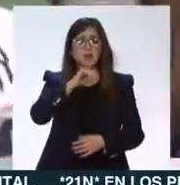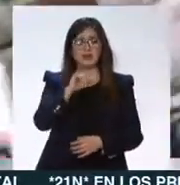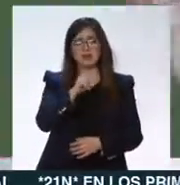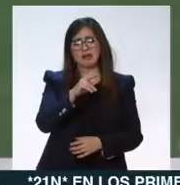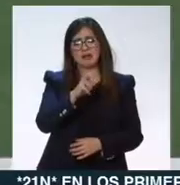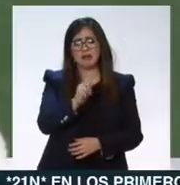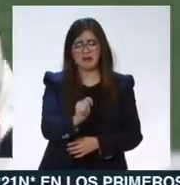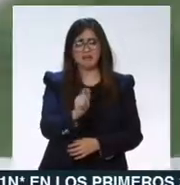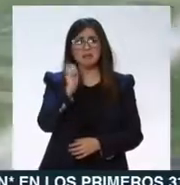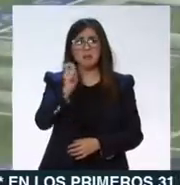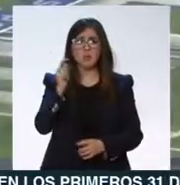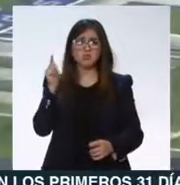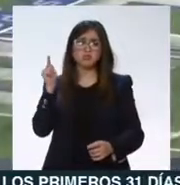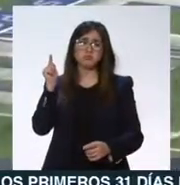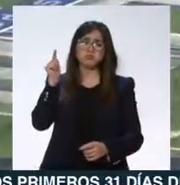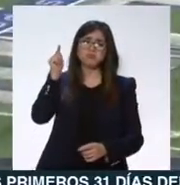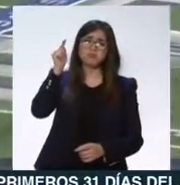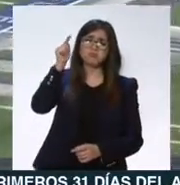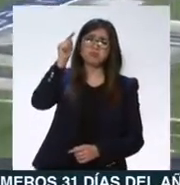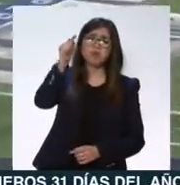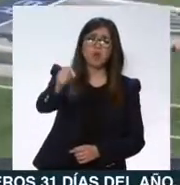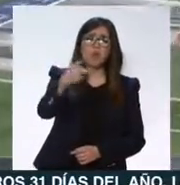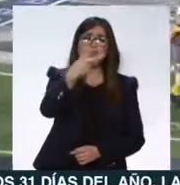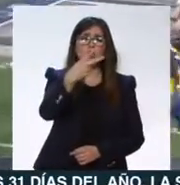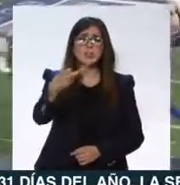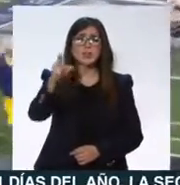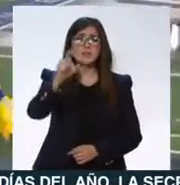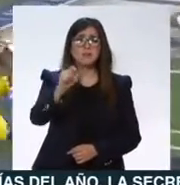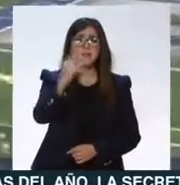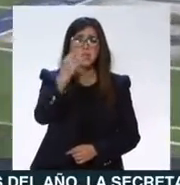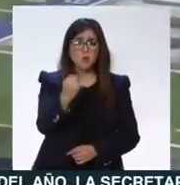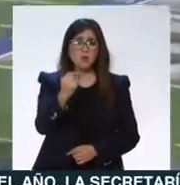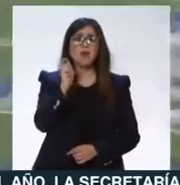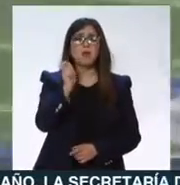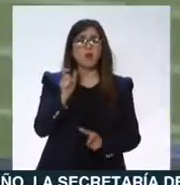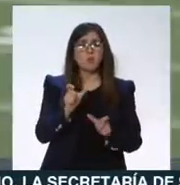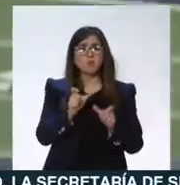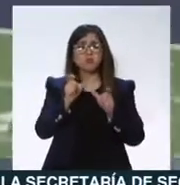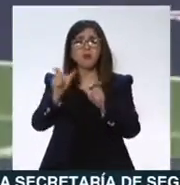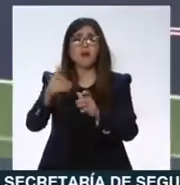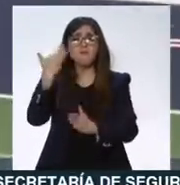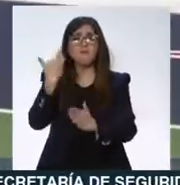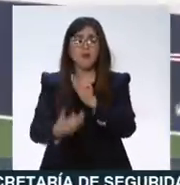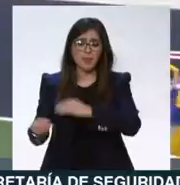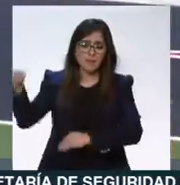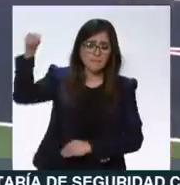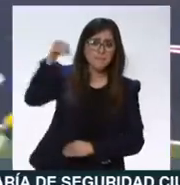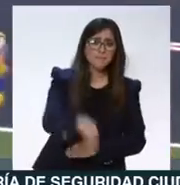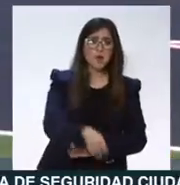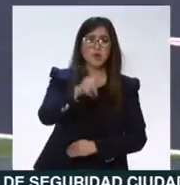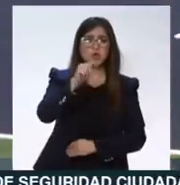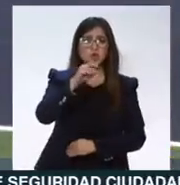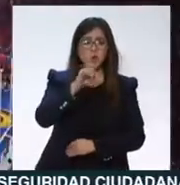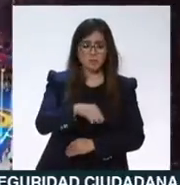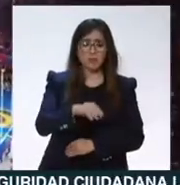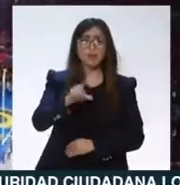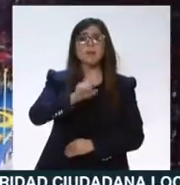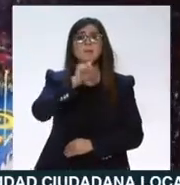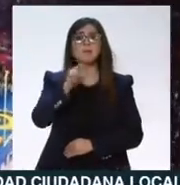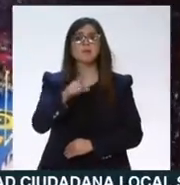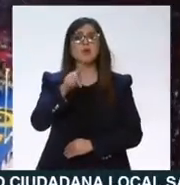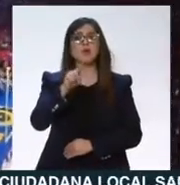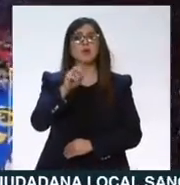para 229 yardas, una intercepción, ni siquiera un touchdown. Lo mismo le sucedió a Tom Brady, que